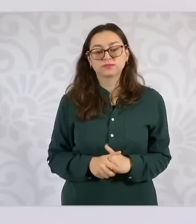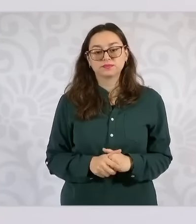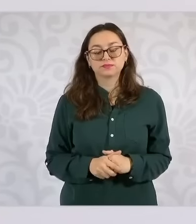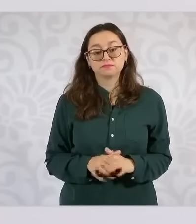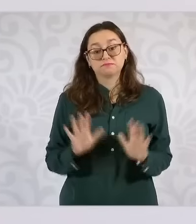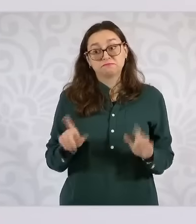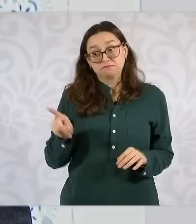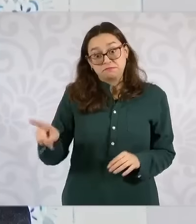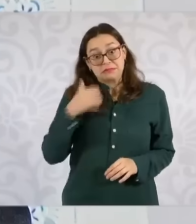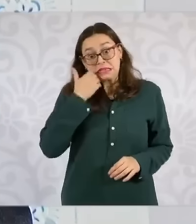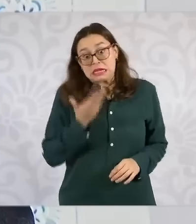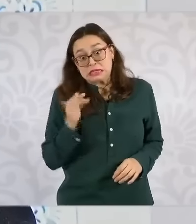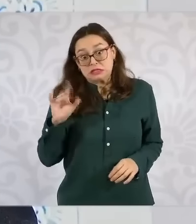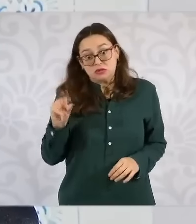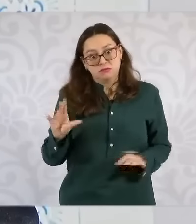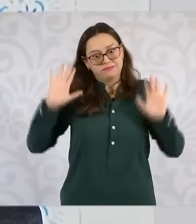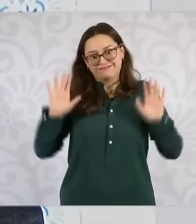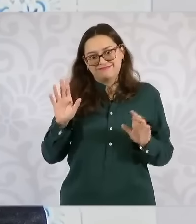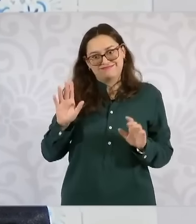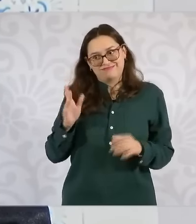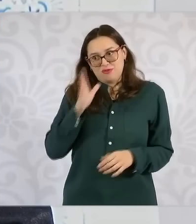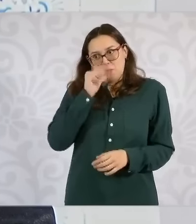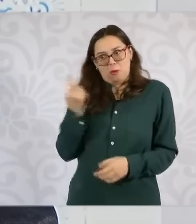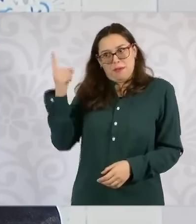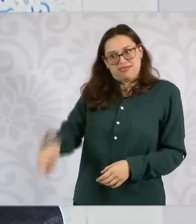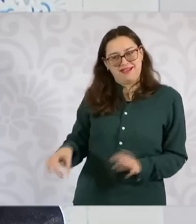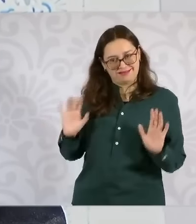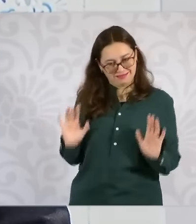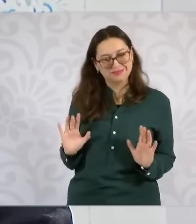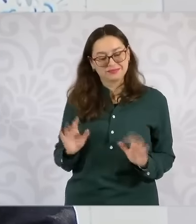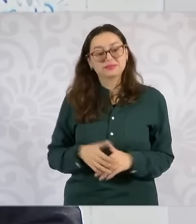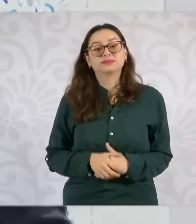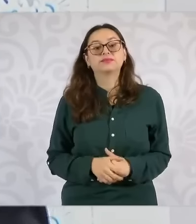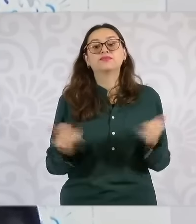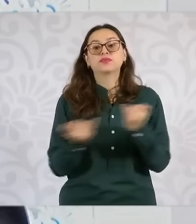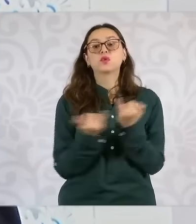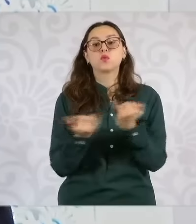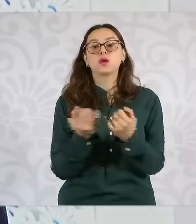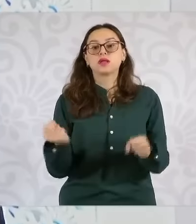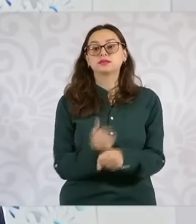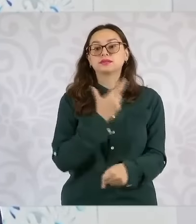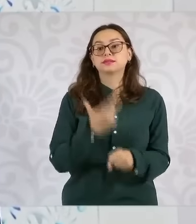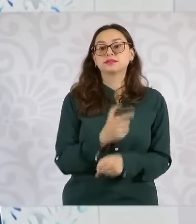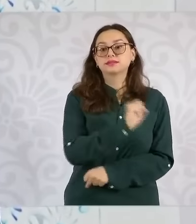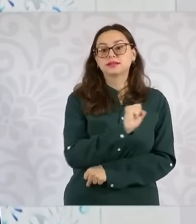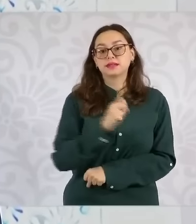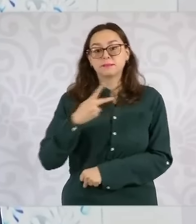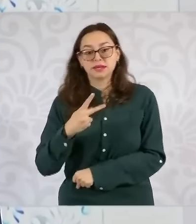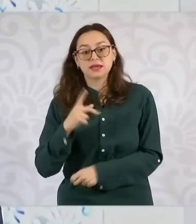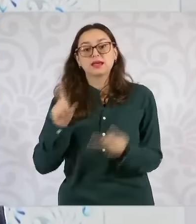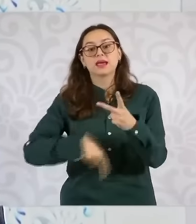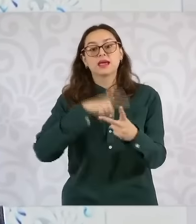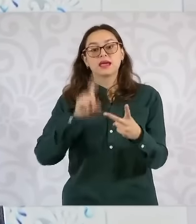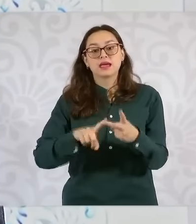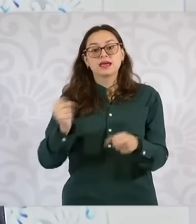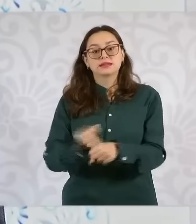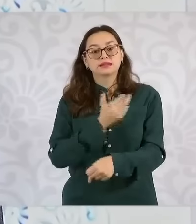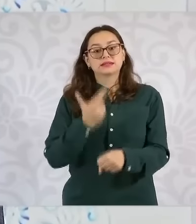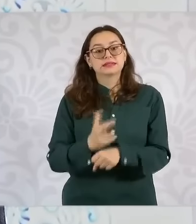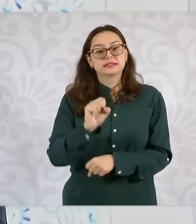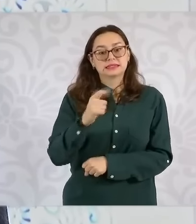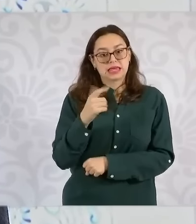depende de ellos. Y por supuesto el secretario de Seguridad y la propia Secretaría de Gobernación están